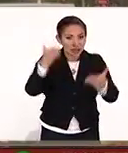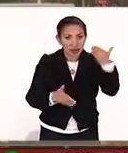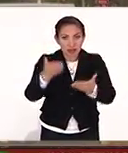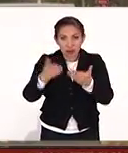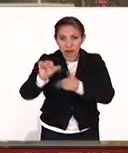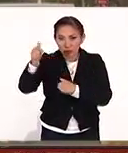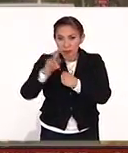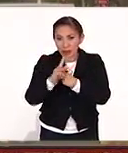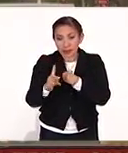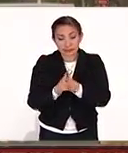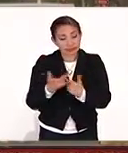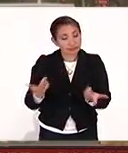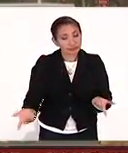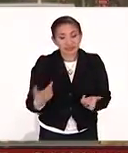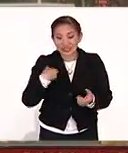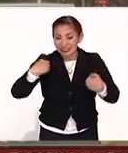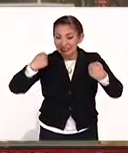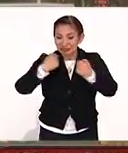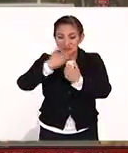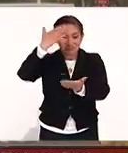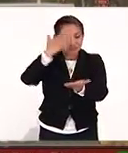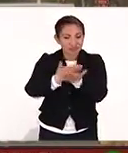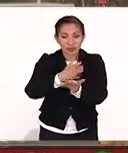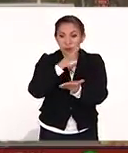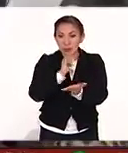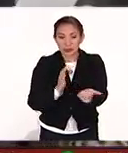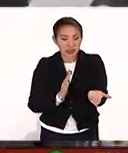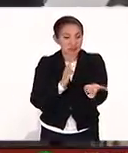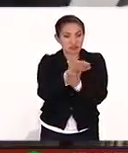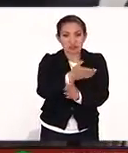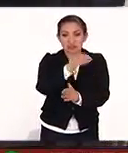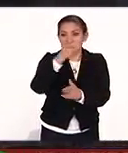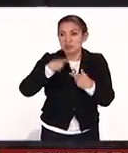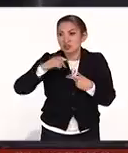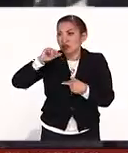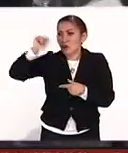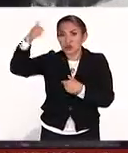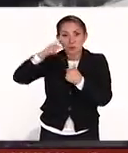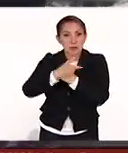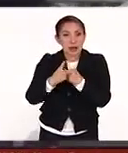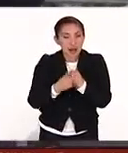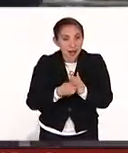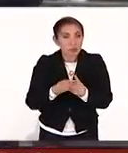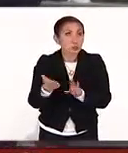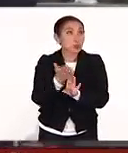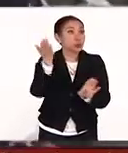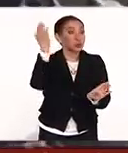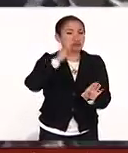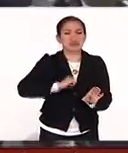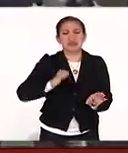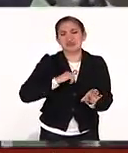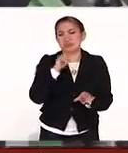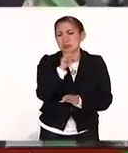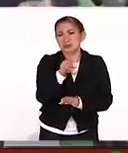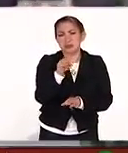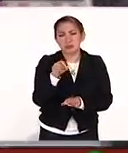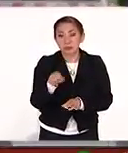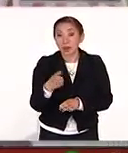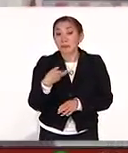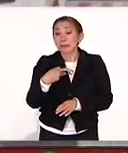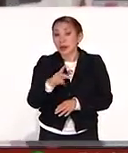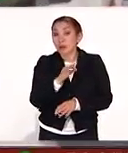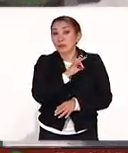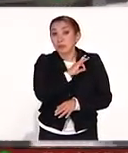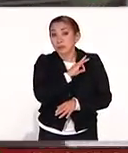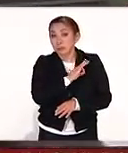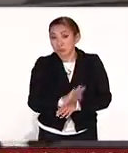parte de la historia de la humanidad. Ninguna barrera puede detener los flujos migratorios que vienen desde los relatos bíblicos. Entonces esto sí puede generar